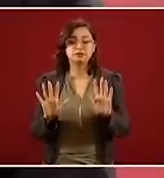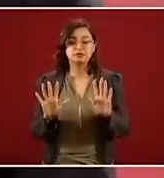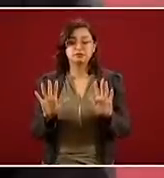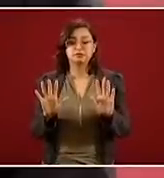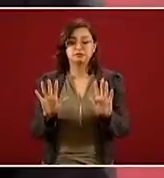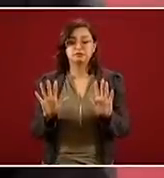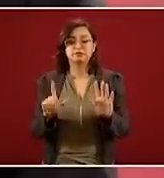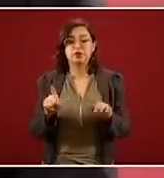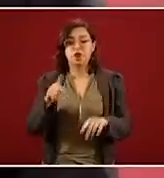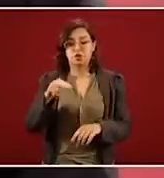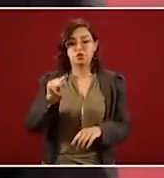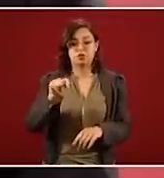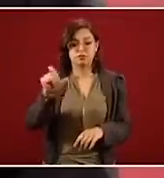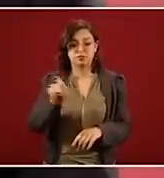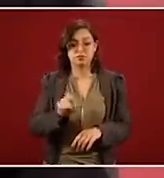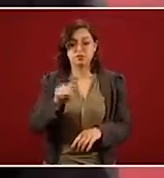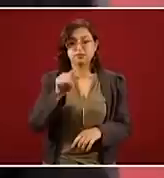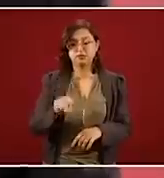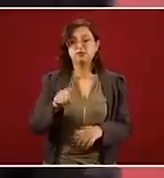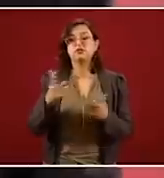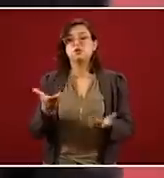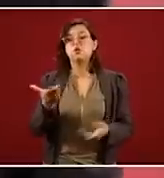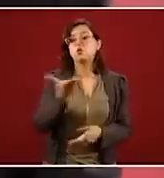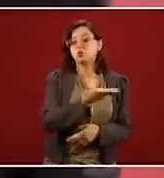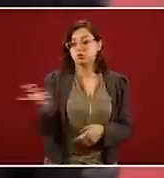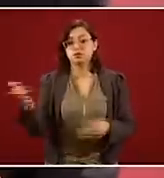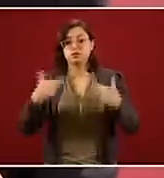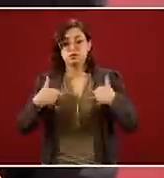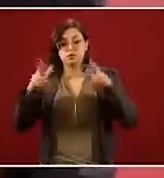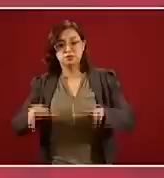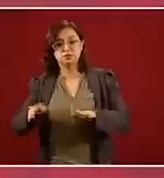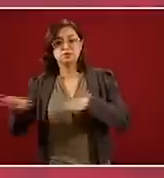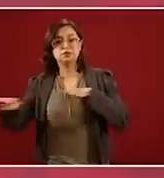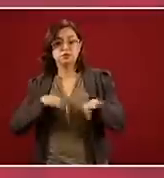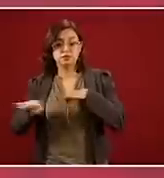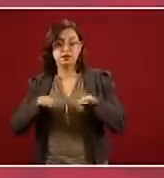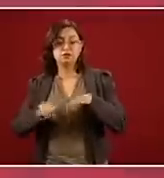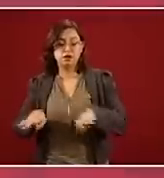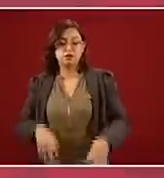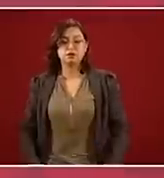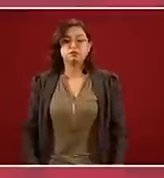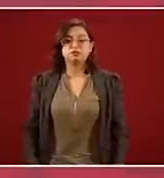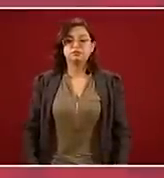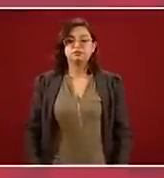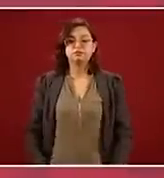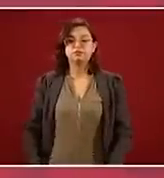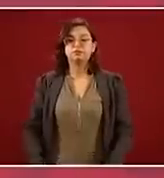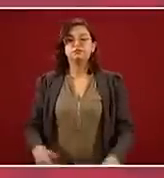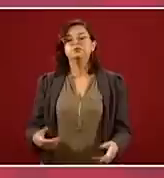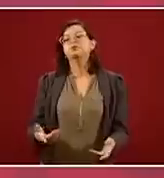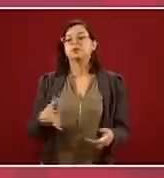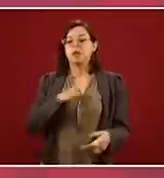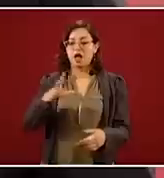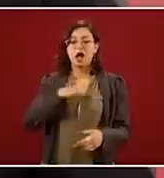de Notimex, y ustedes como representantes de los trabajadores, ¿sí?, tienen